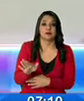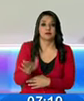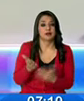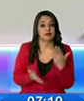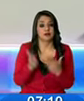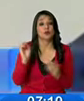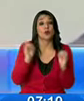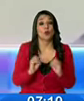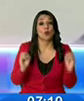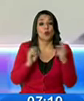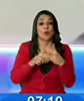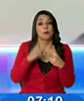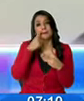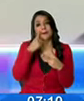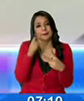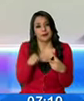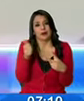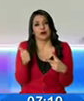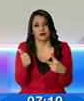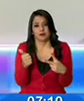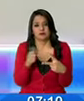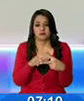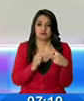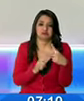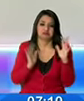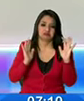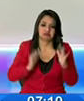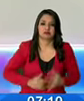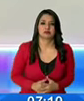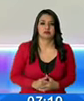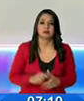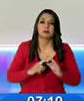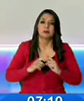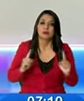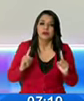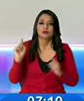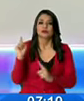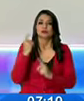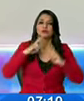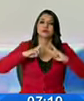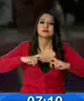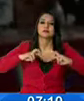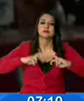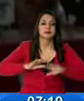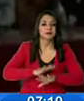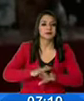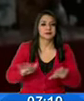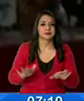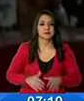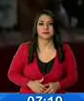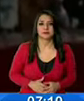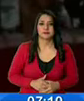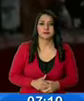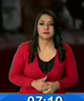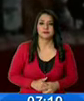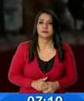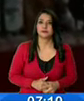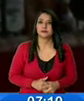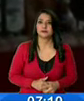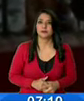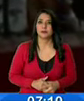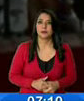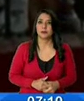padrastro pero como digo eso son sospechas en zamora chinchipe informó